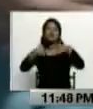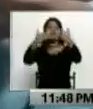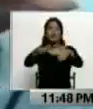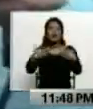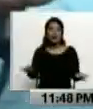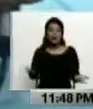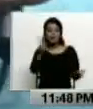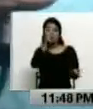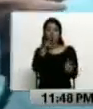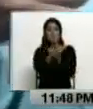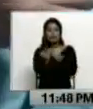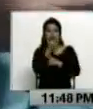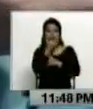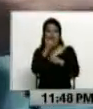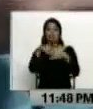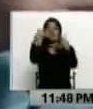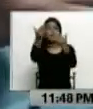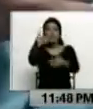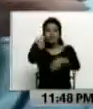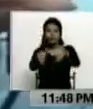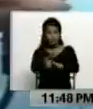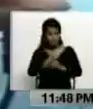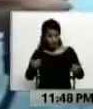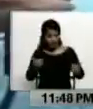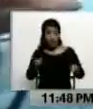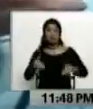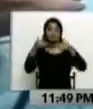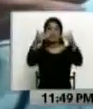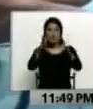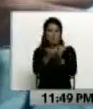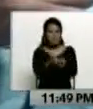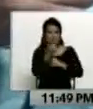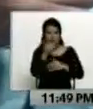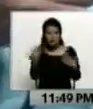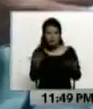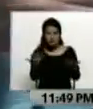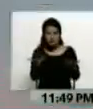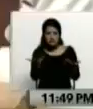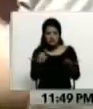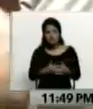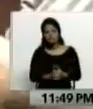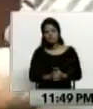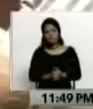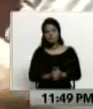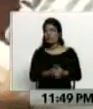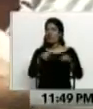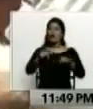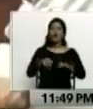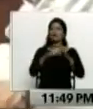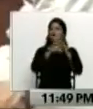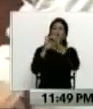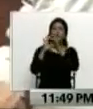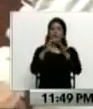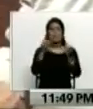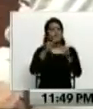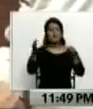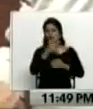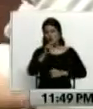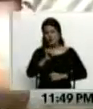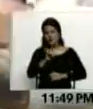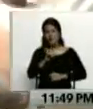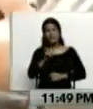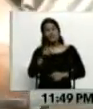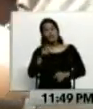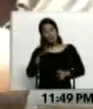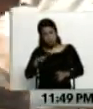hacer con eso para dónde va ese país después de esas elecciones si es que se dan no esa unidad perfecta hoy no la tenemos